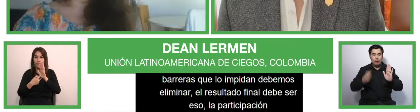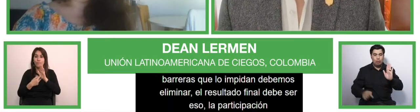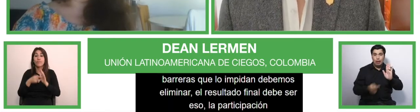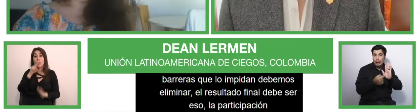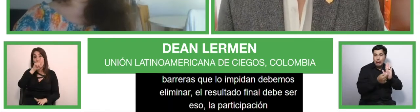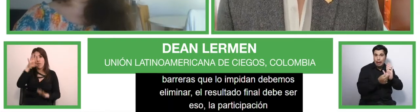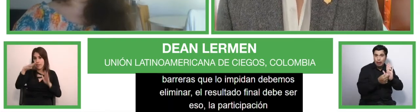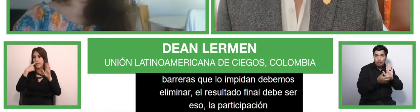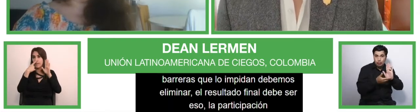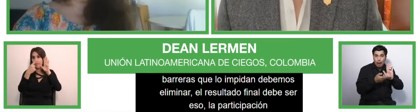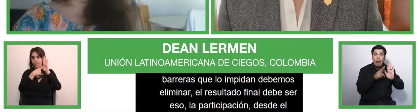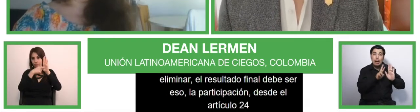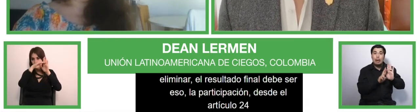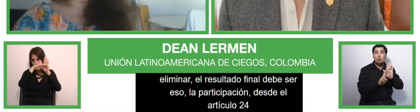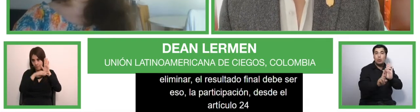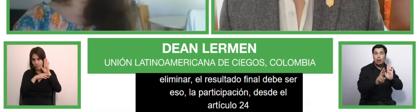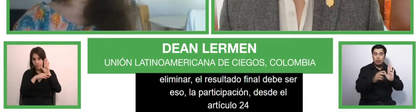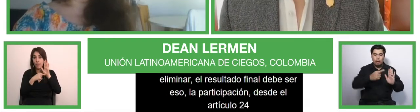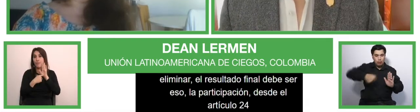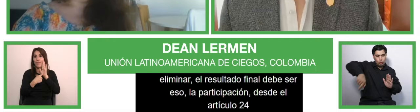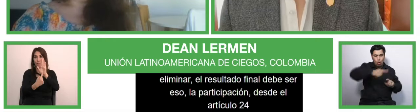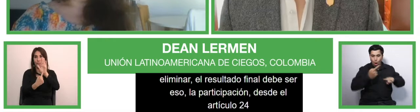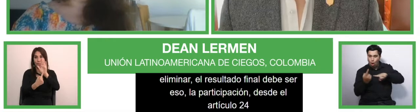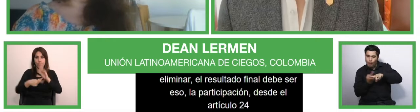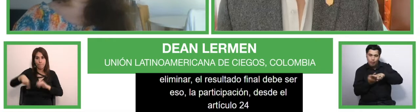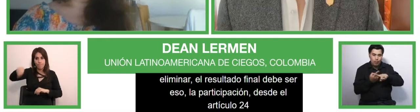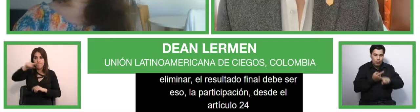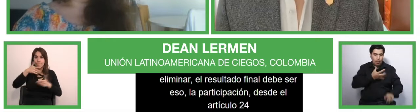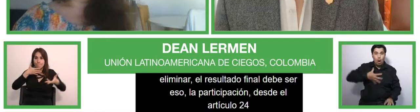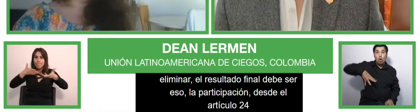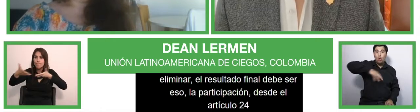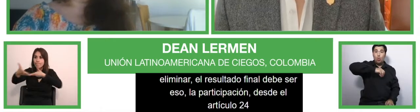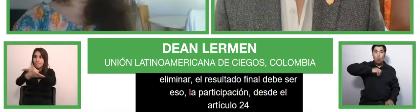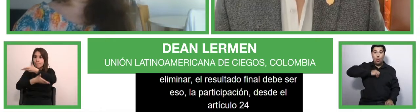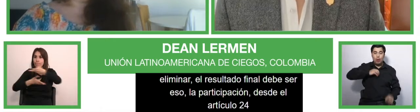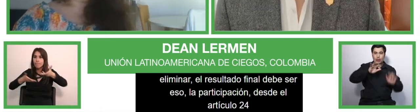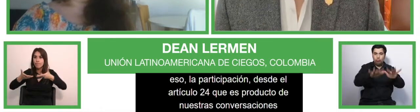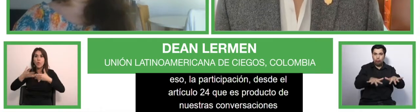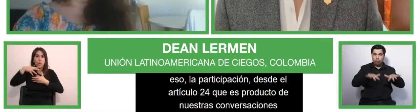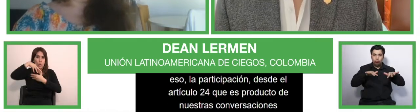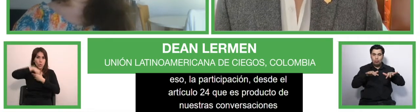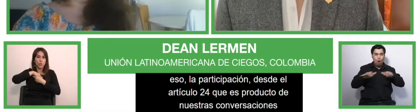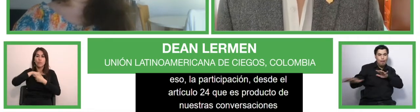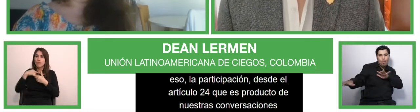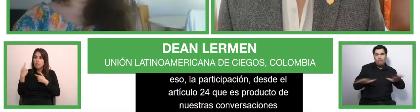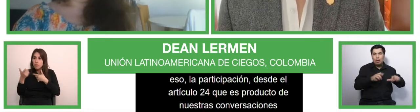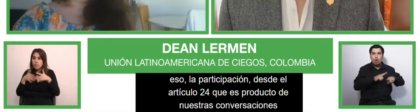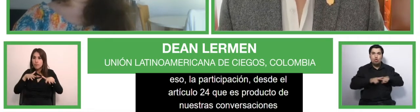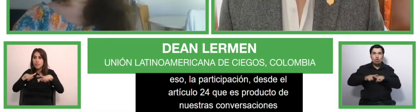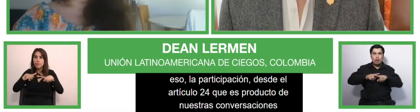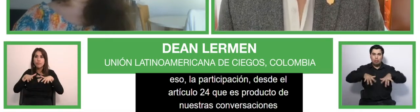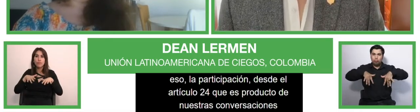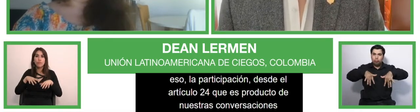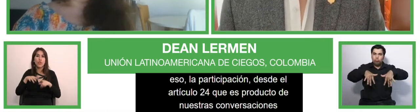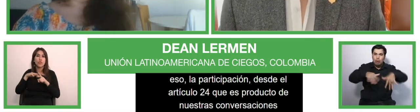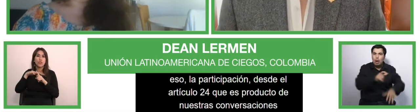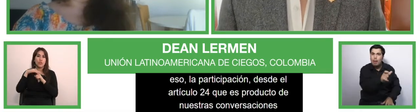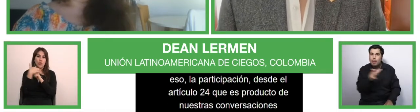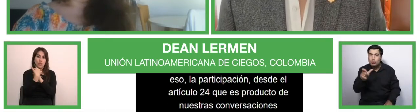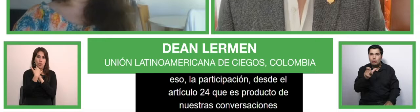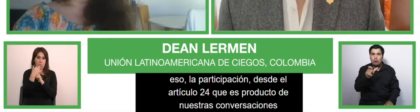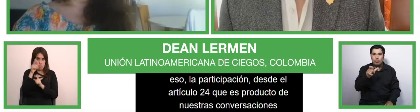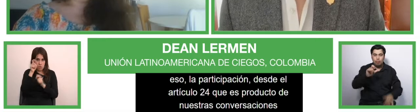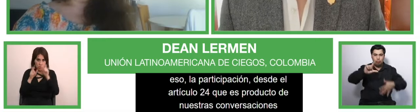producto de nuestras conversaciones, nuestra concertación, los movimientos sociales de América Latina de personas con